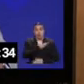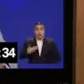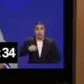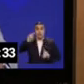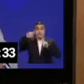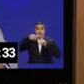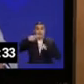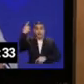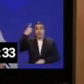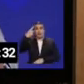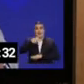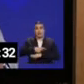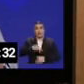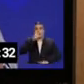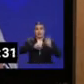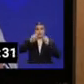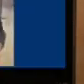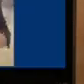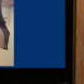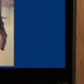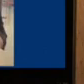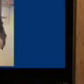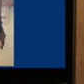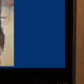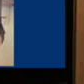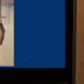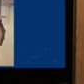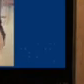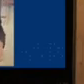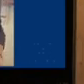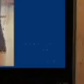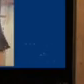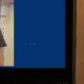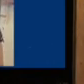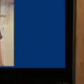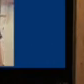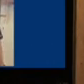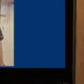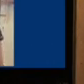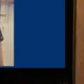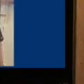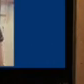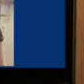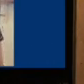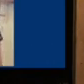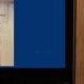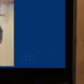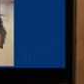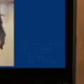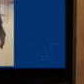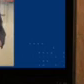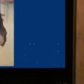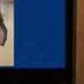bien bonito Se cagó en su equipo y ahora viene por toditos Pero Airbus, más lo que aparentas De centro y de izquierda igual no pagas